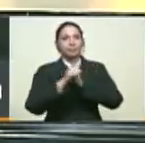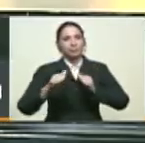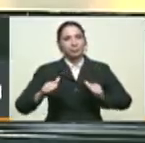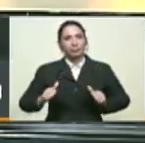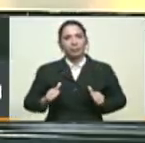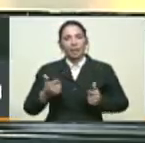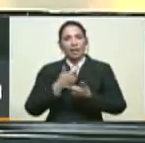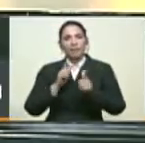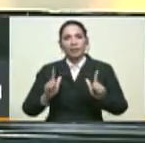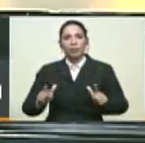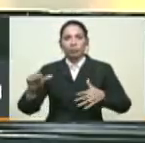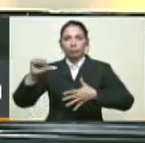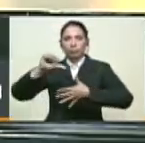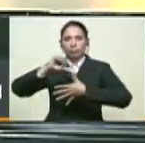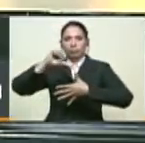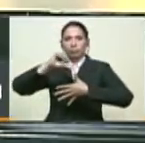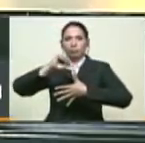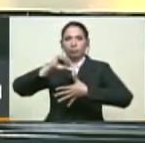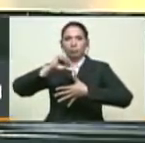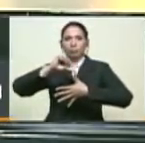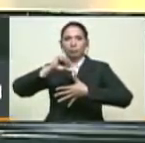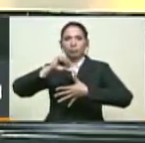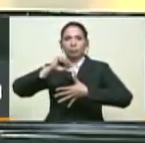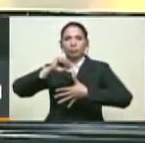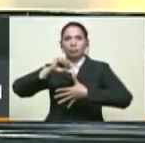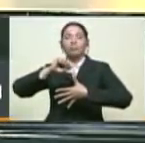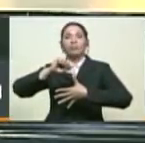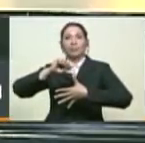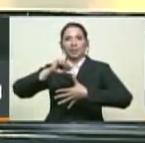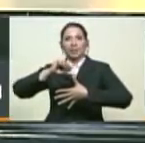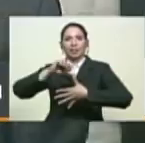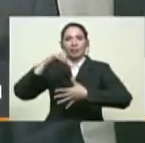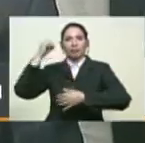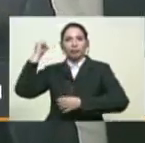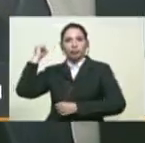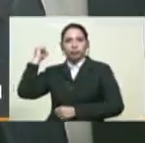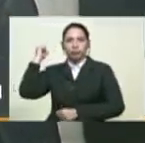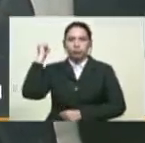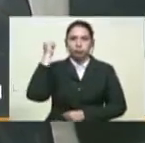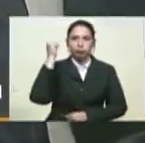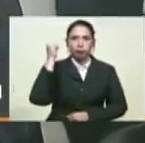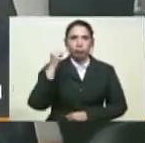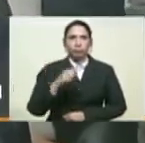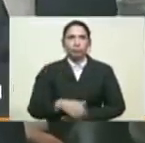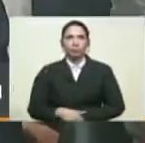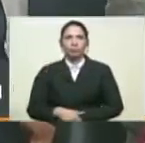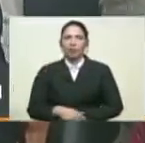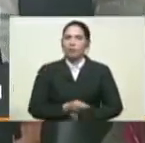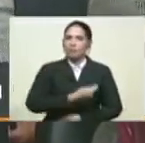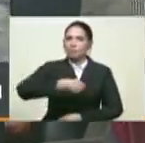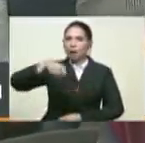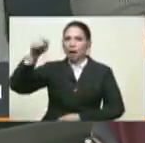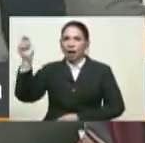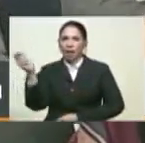Sudamérica y tuvieron que ir con la lanza, el mosquete, la espada y su